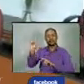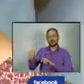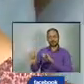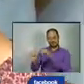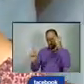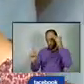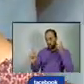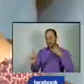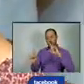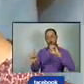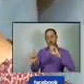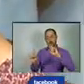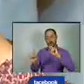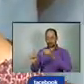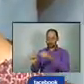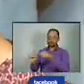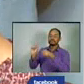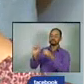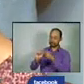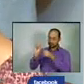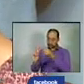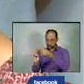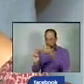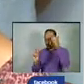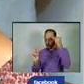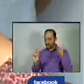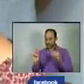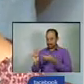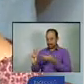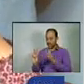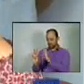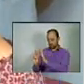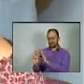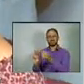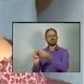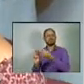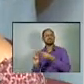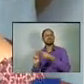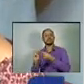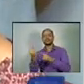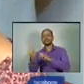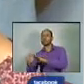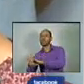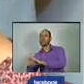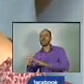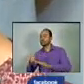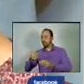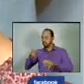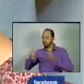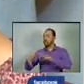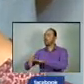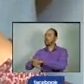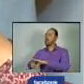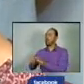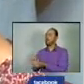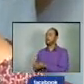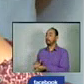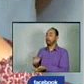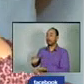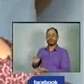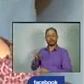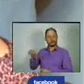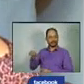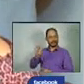Lorena Peña y su hija Ana Virginia Guardado Peña acusadas por el delito de enriquecimiento ilícito. A la ex